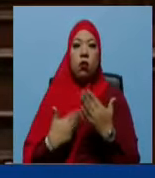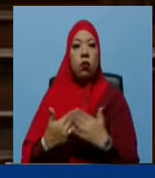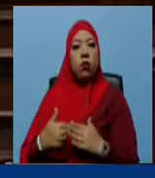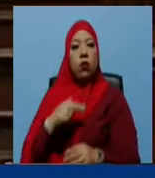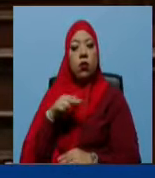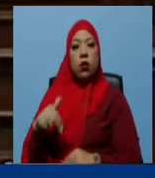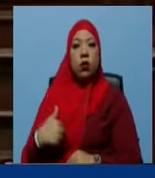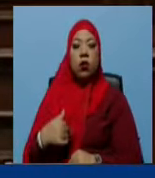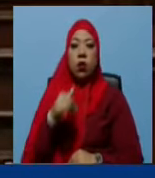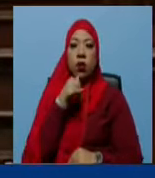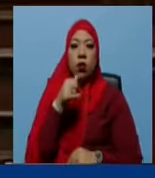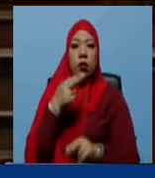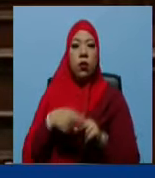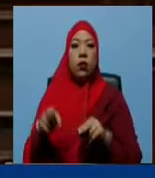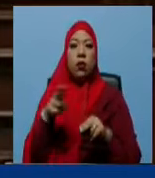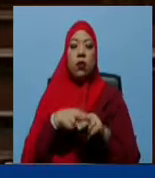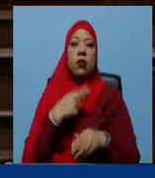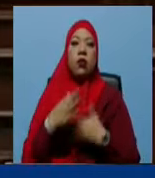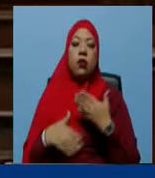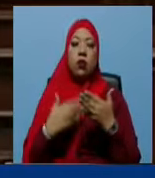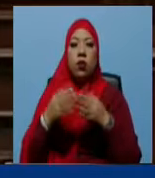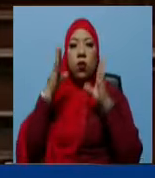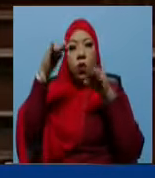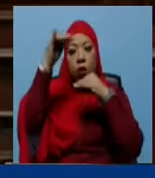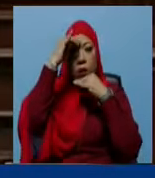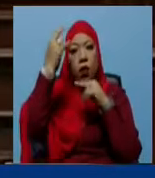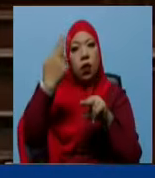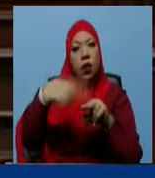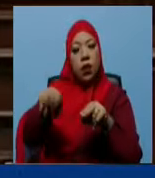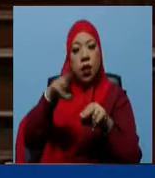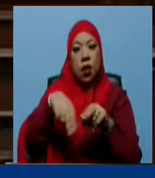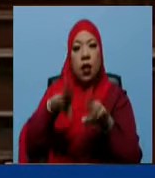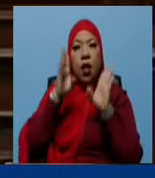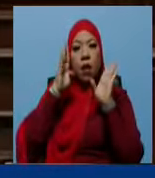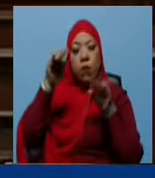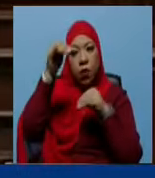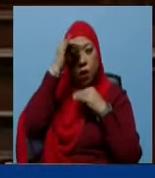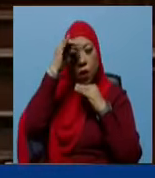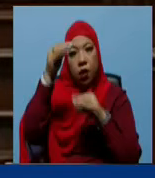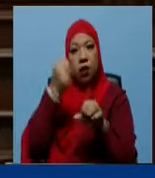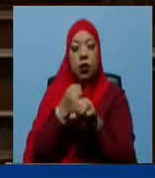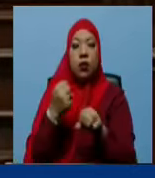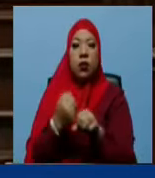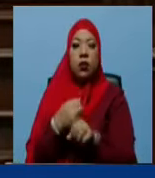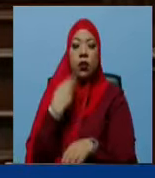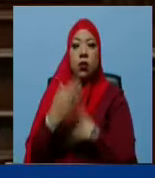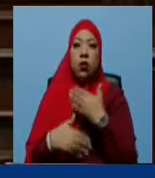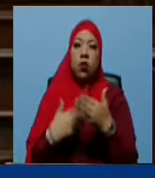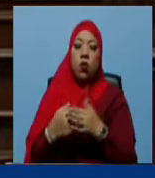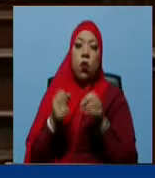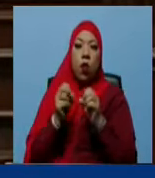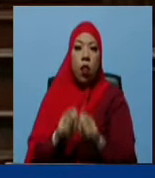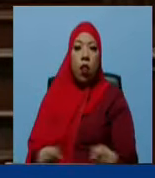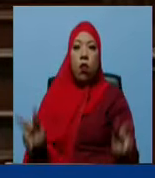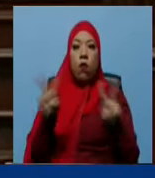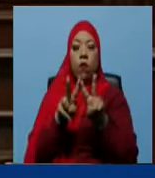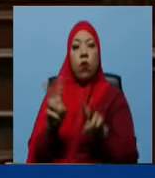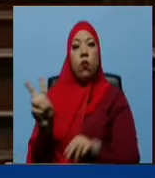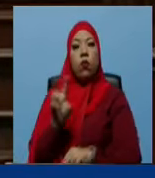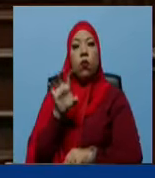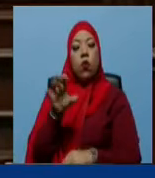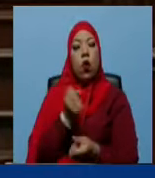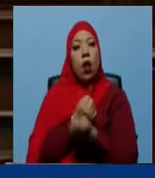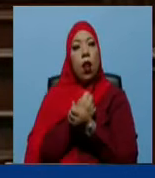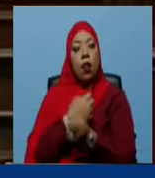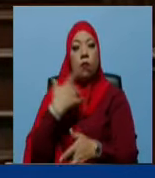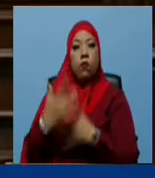niñas. Hay que prestarle atención a los niños y niñas y transmitirle los valores de la patria, el amor a